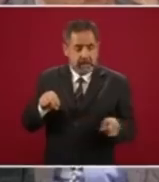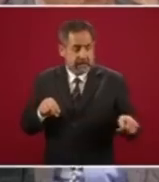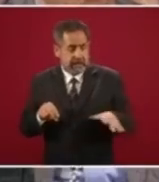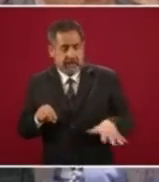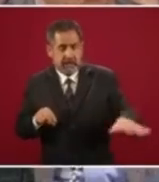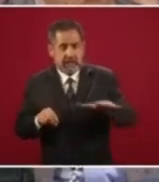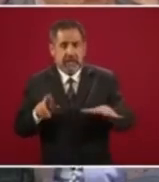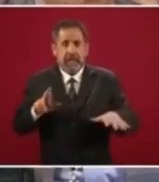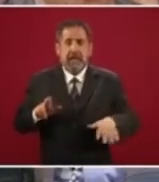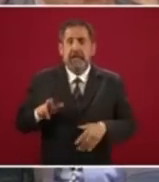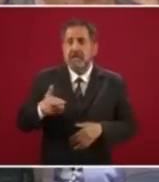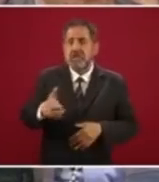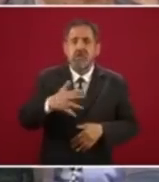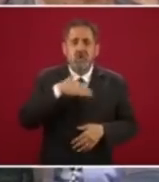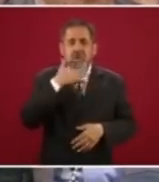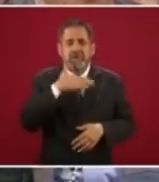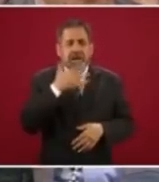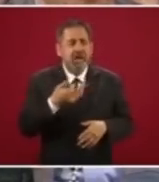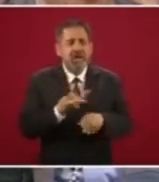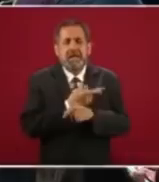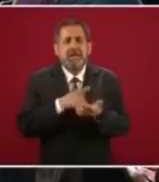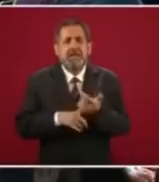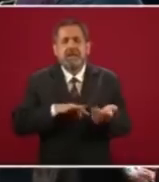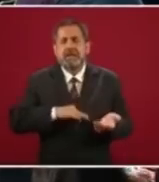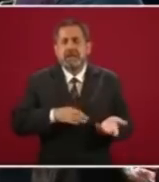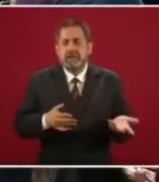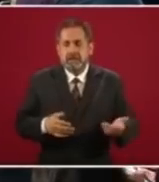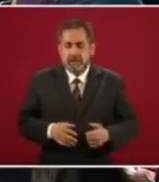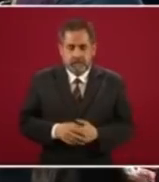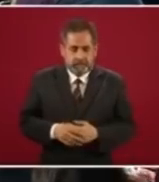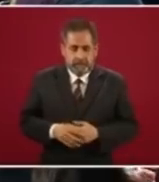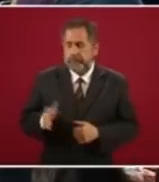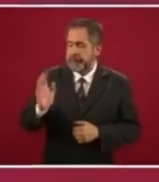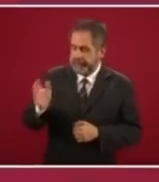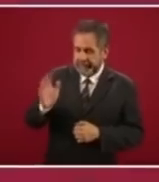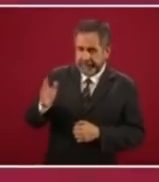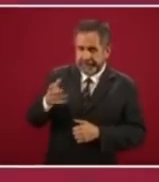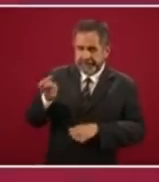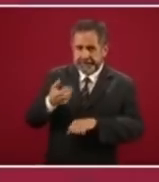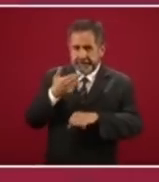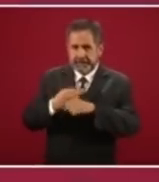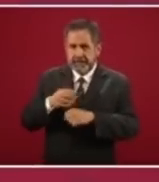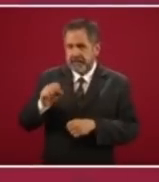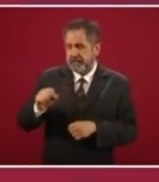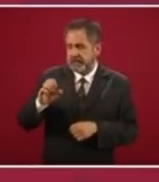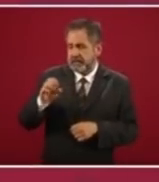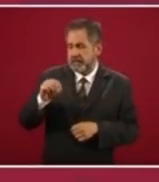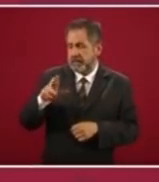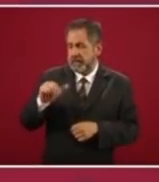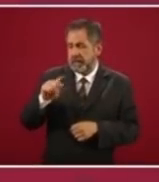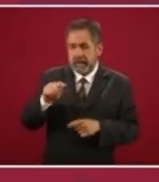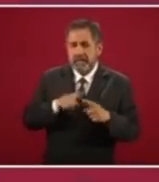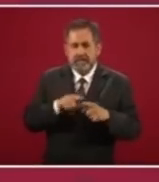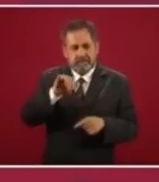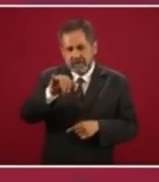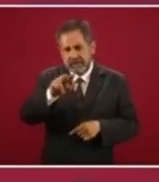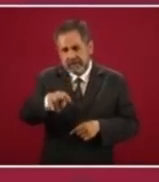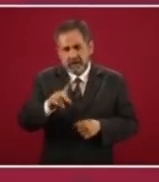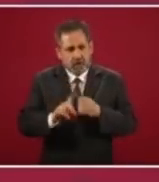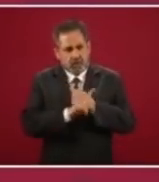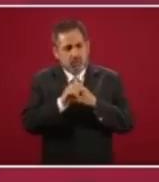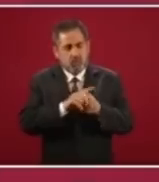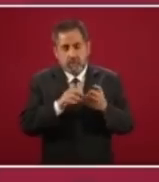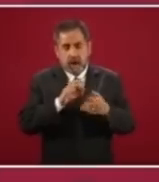están altamente contaminados. Sí, gracias, presidente. Está trabajando en esto la Secretaría de Medio Ambiente y sí es un